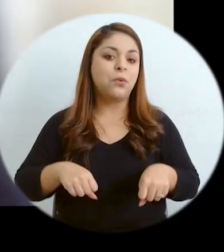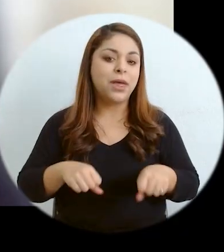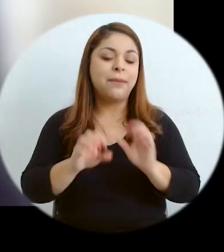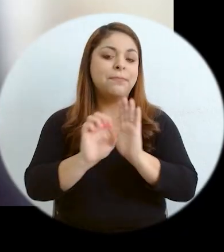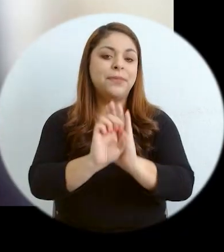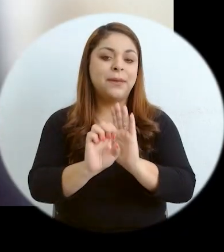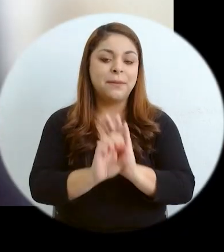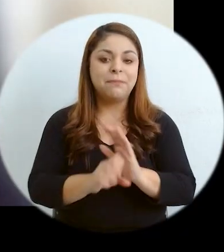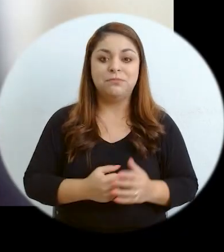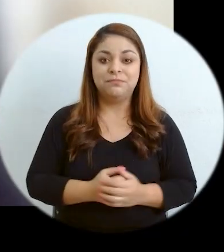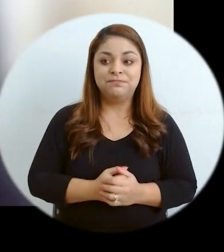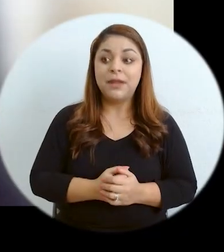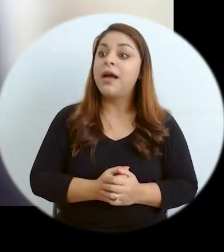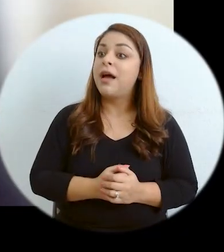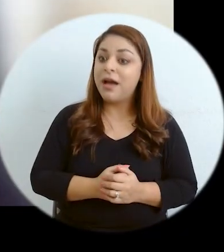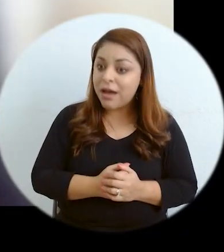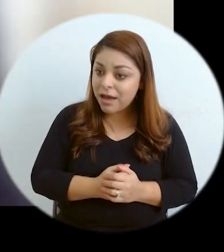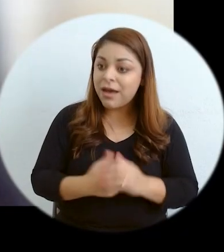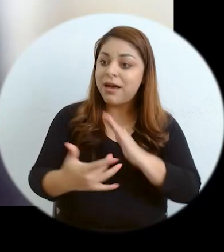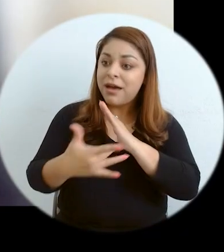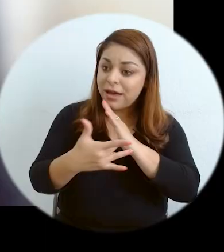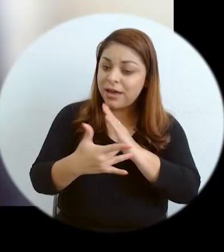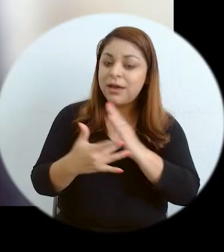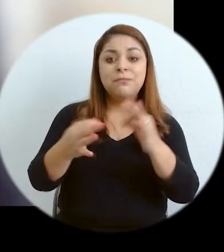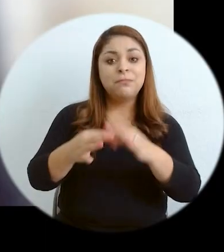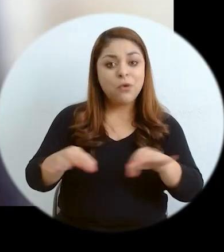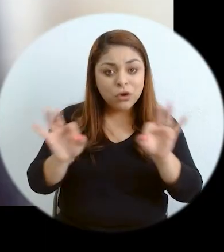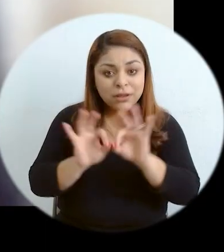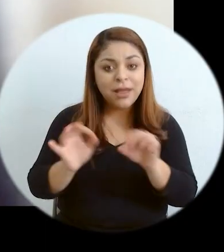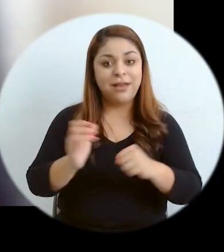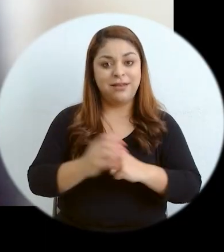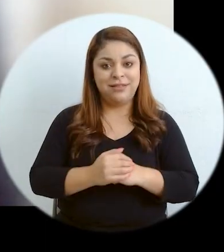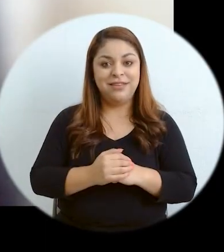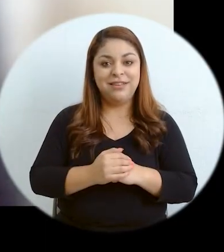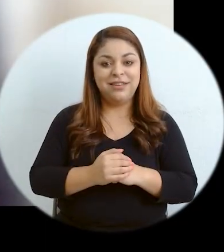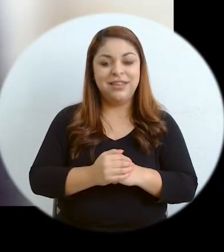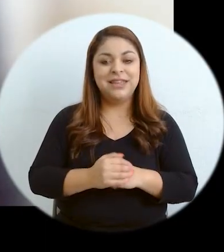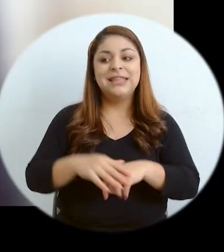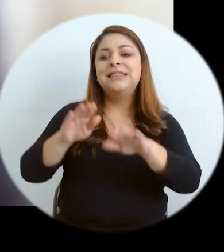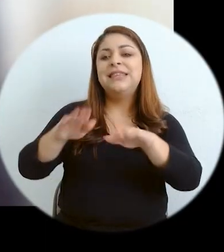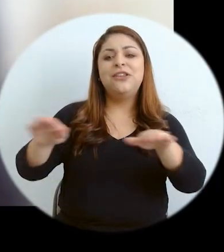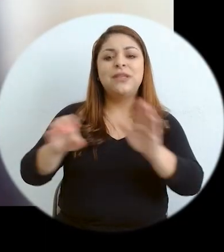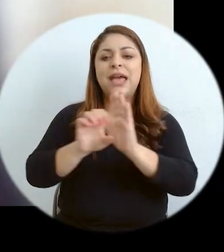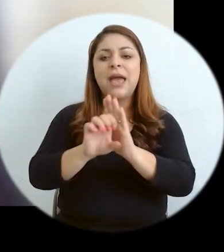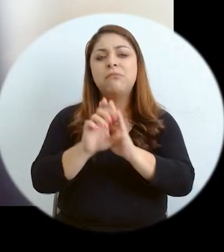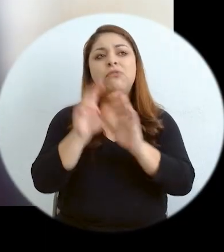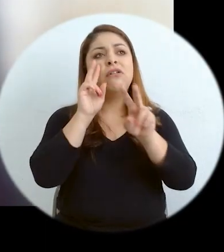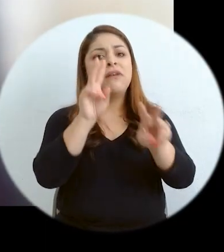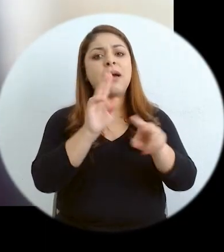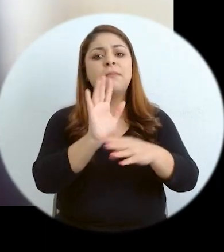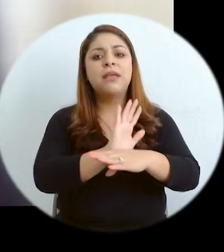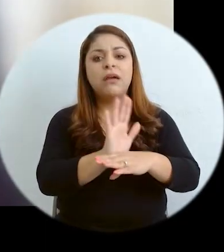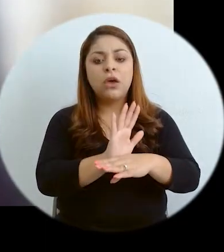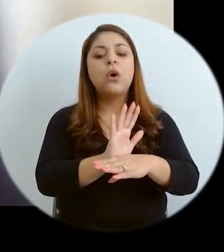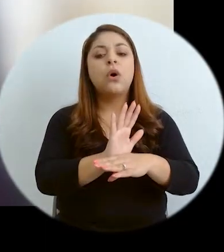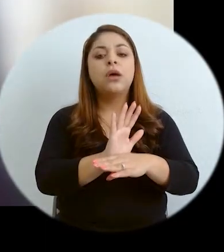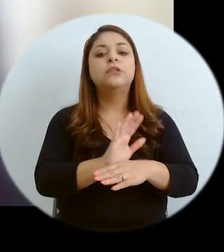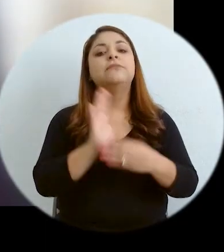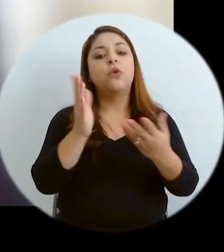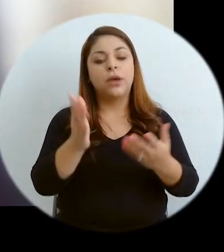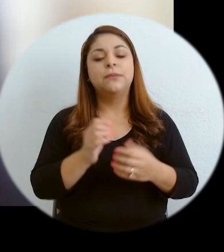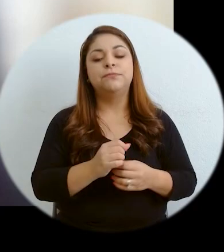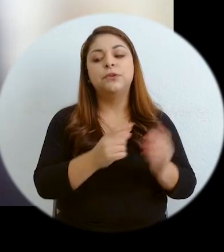nosotros podamos decir, no, esto es importante, que a los chicos solo les gusta el X programa. Bueno,